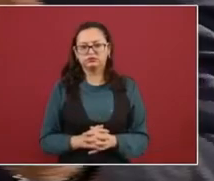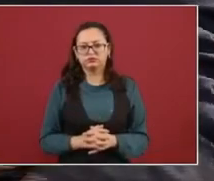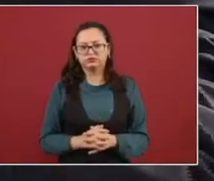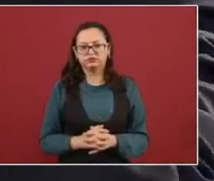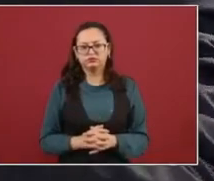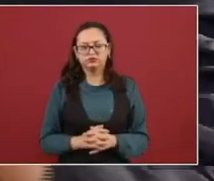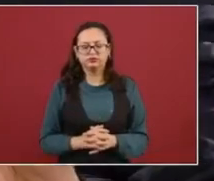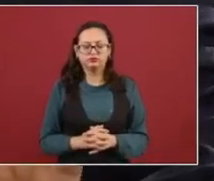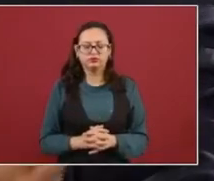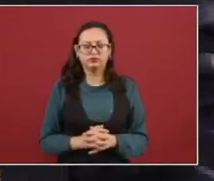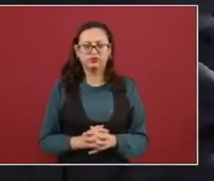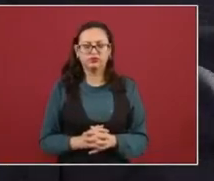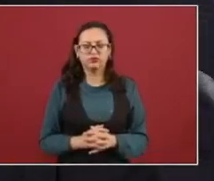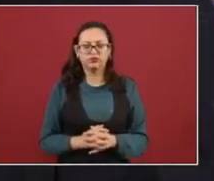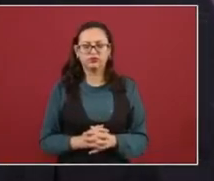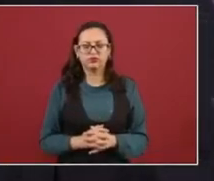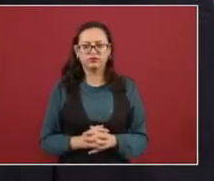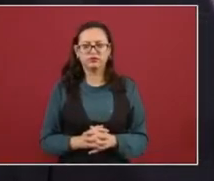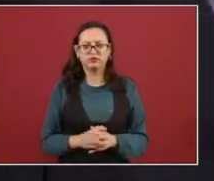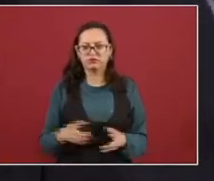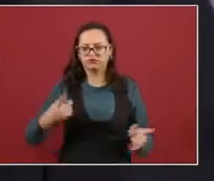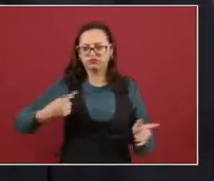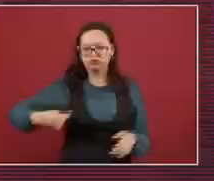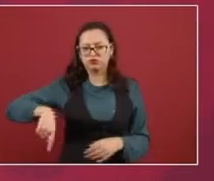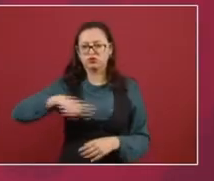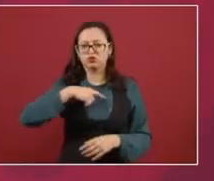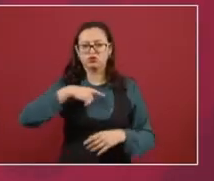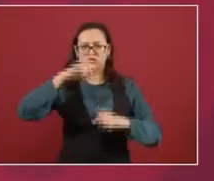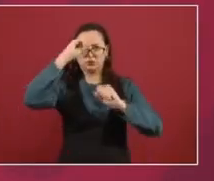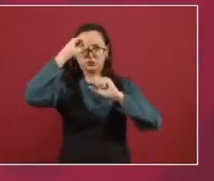Digo, para que nos ubiquemos,